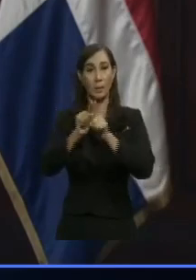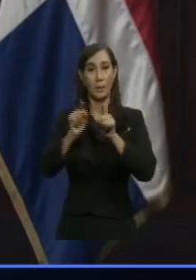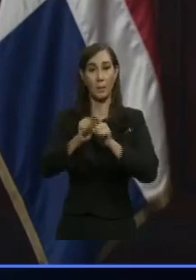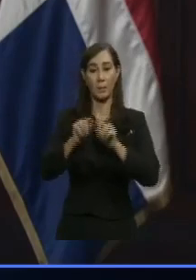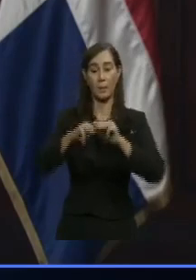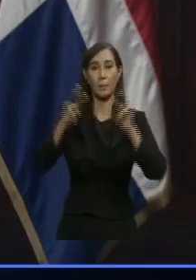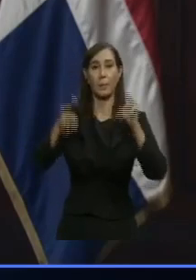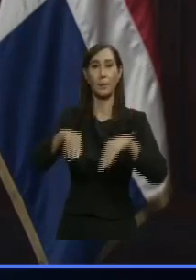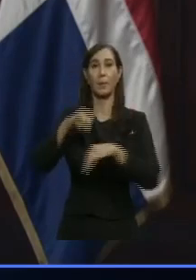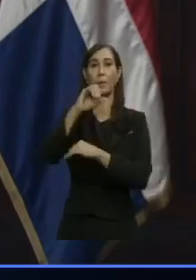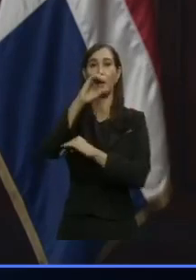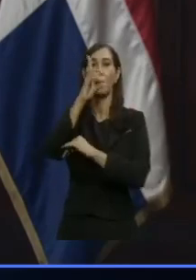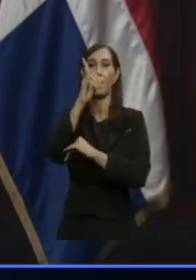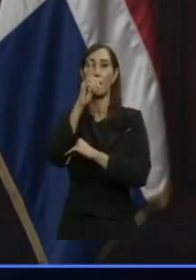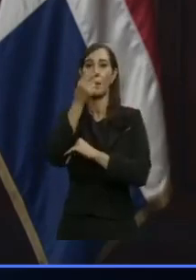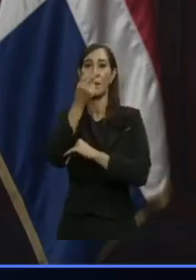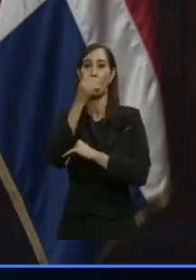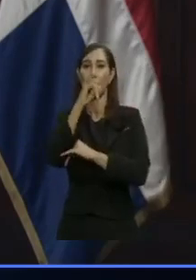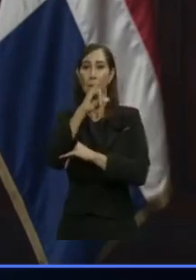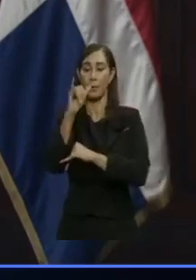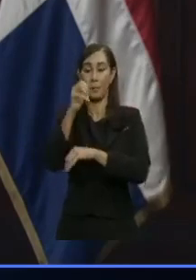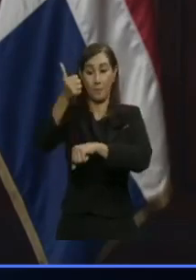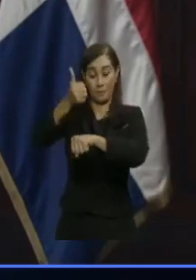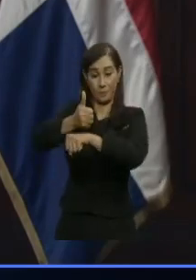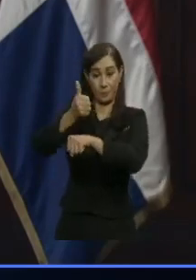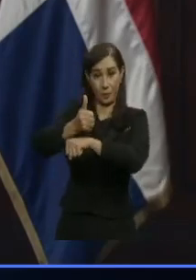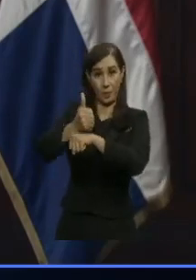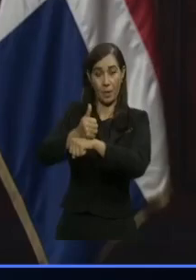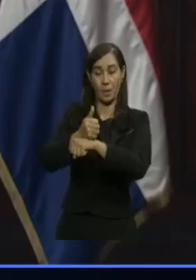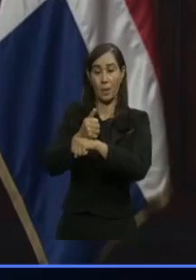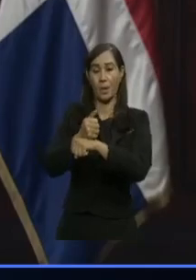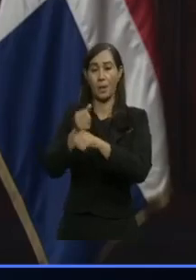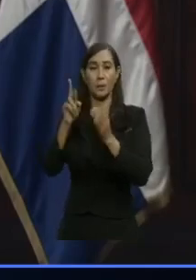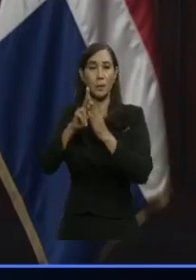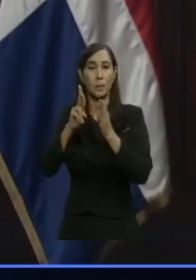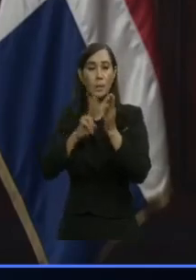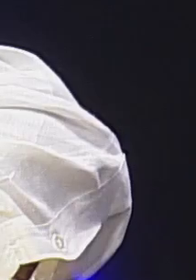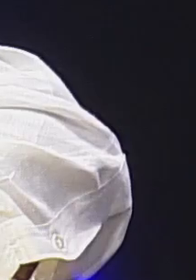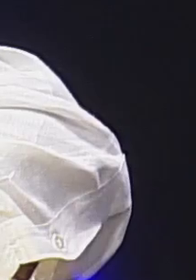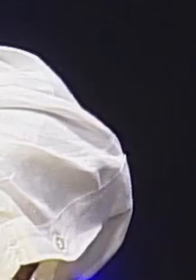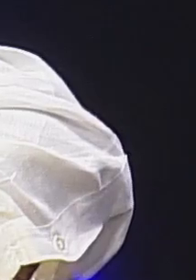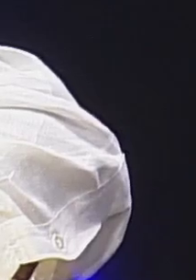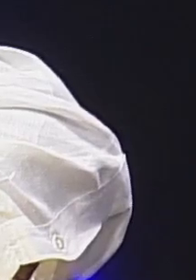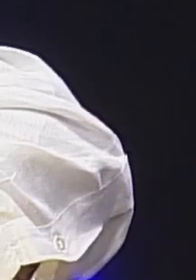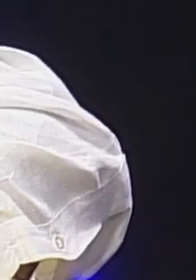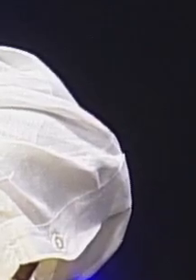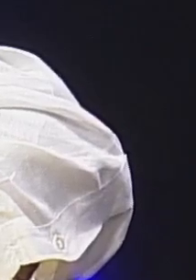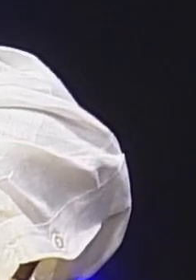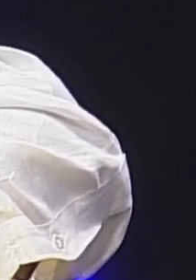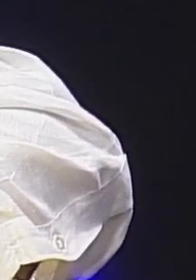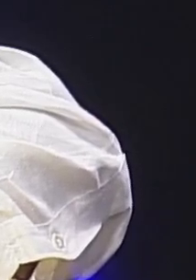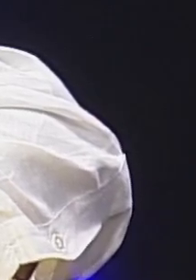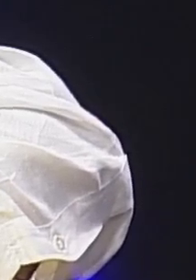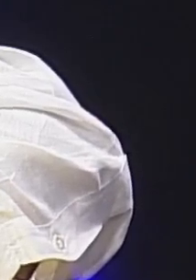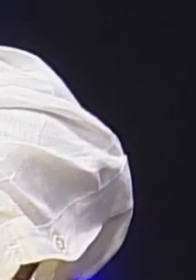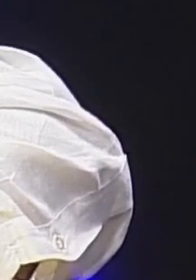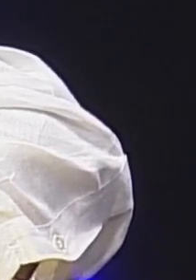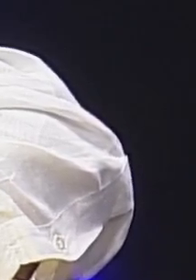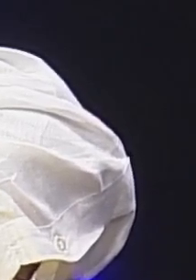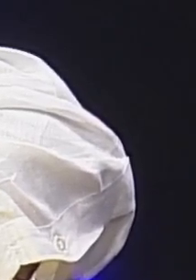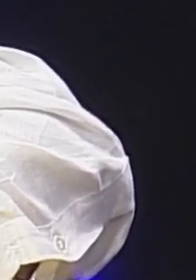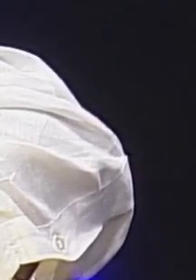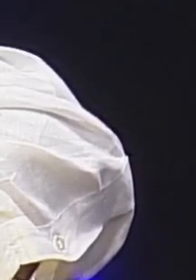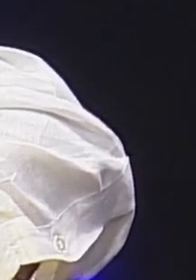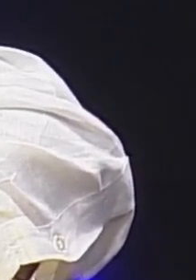cuál es y es que ya no solamente somos nosotros los que estamos sufriendo los pequeños es que las grandes naciones también están sufriendo los